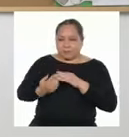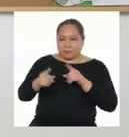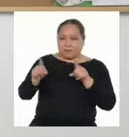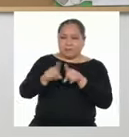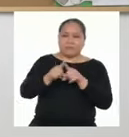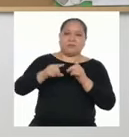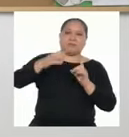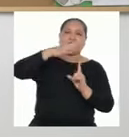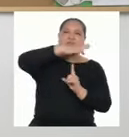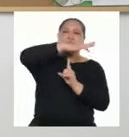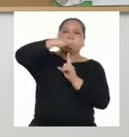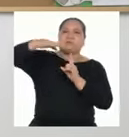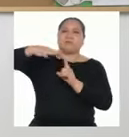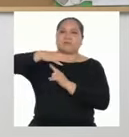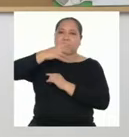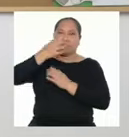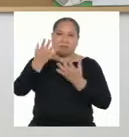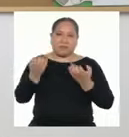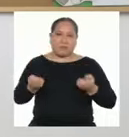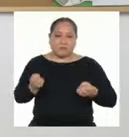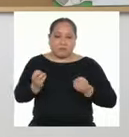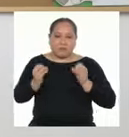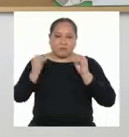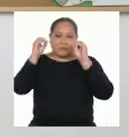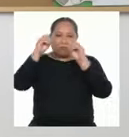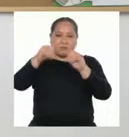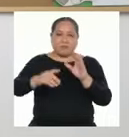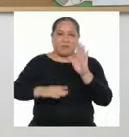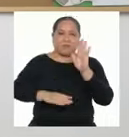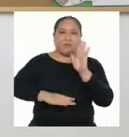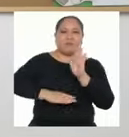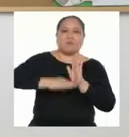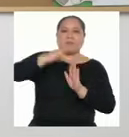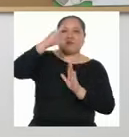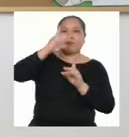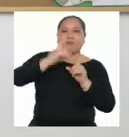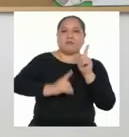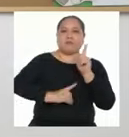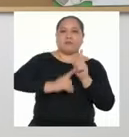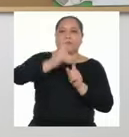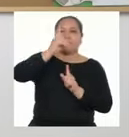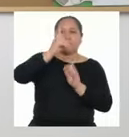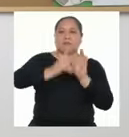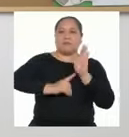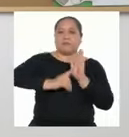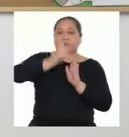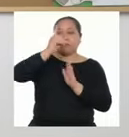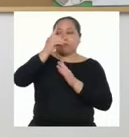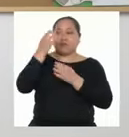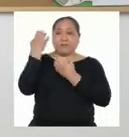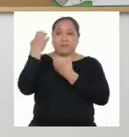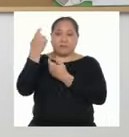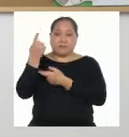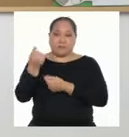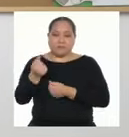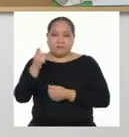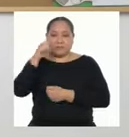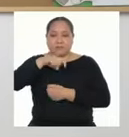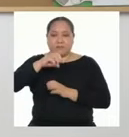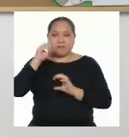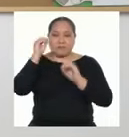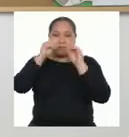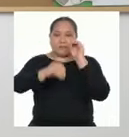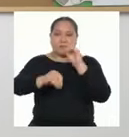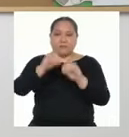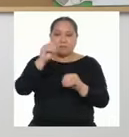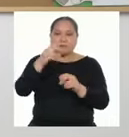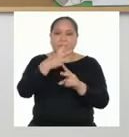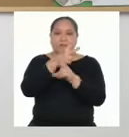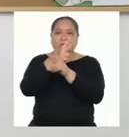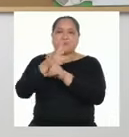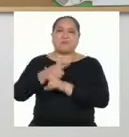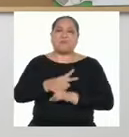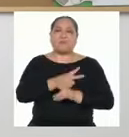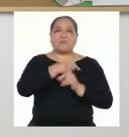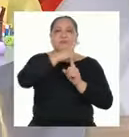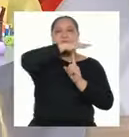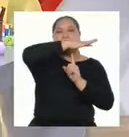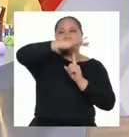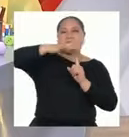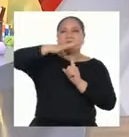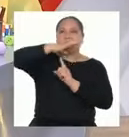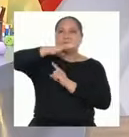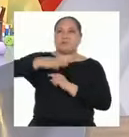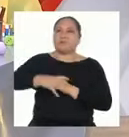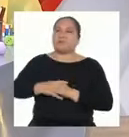del ambiente. Si queremos generar un crecimiento y desarrollo económico, debemos propiciar la conservación